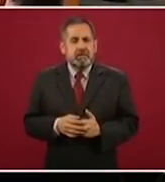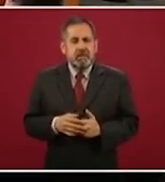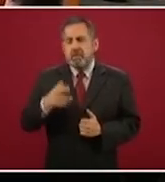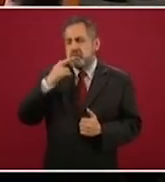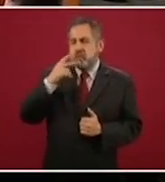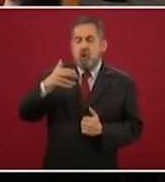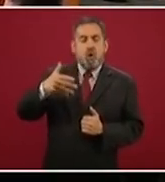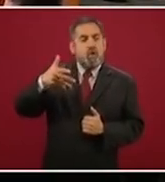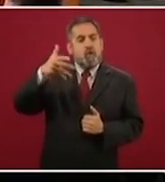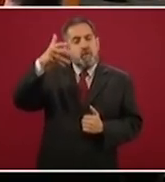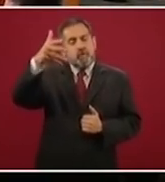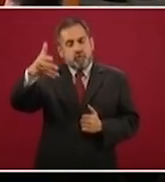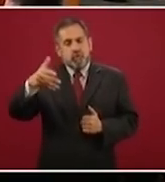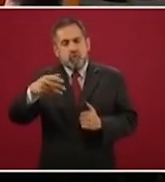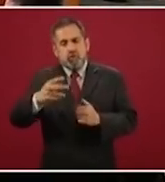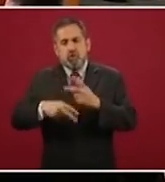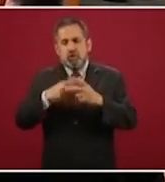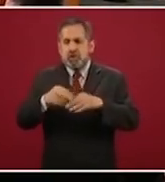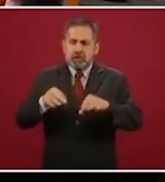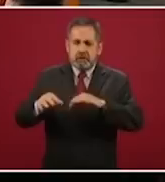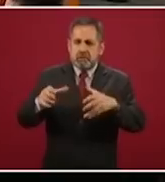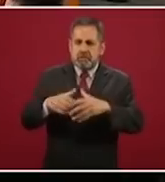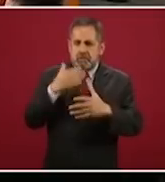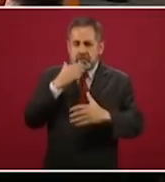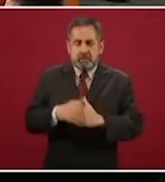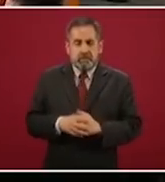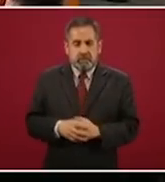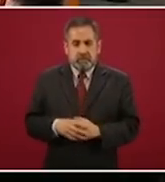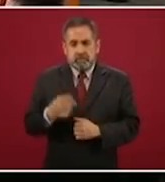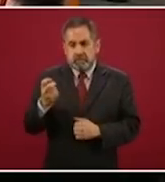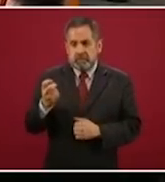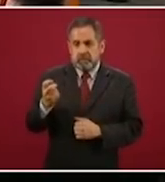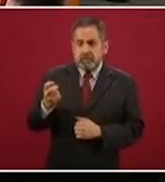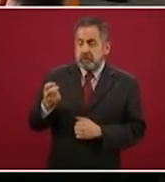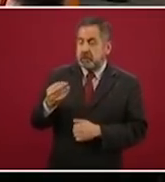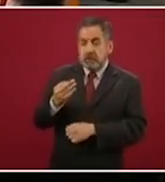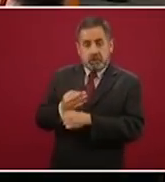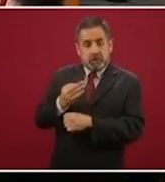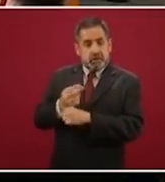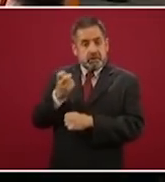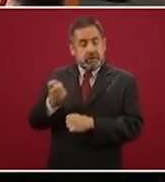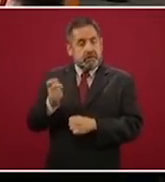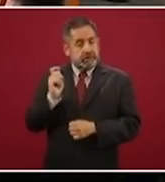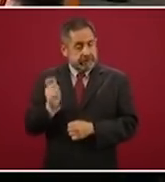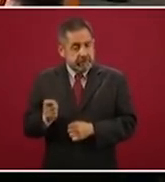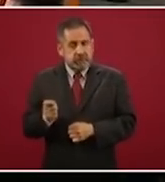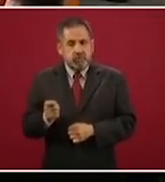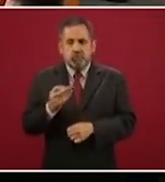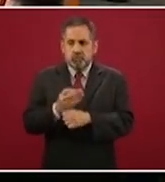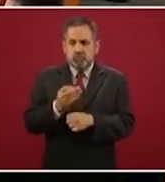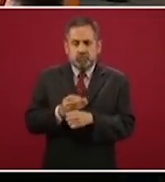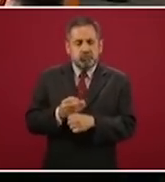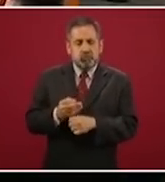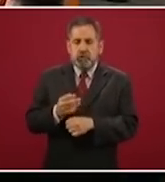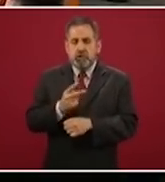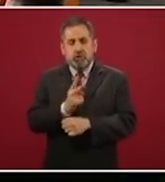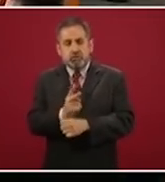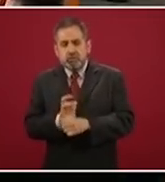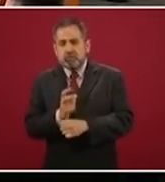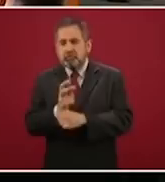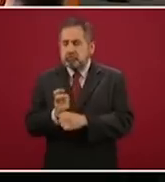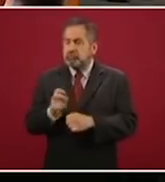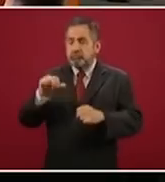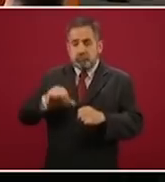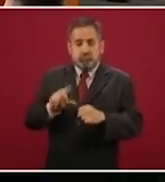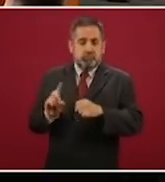mejores perspectivas para la actividad económica. Y por eso, justamente por eso es que nos permitimos invitar